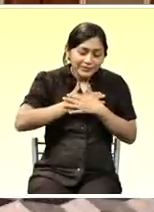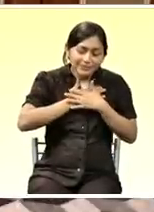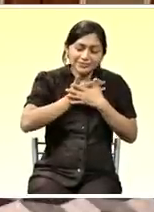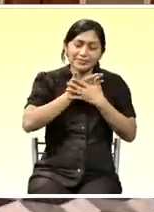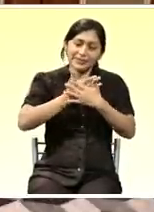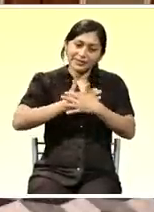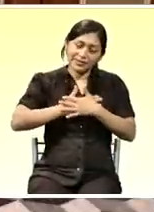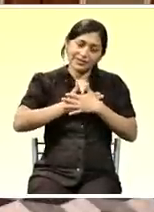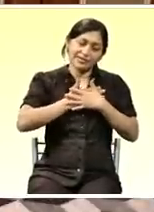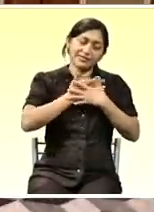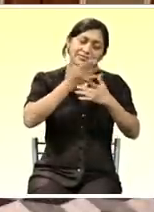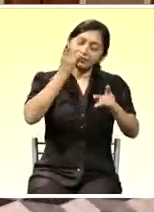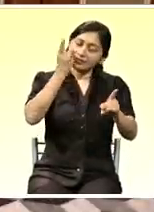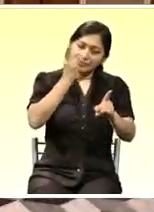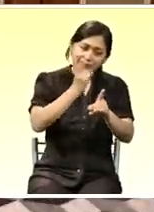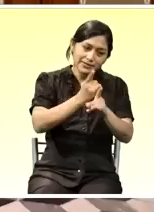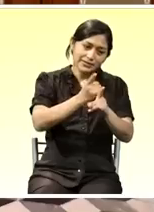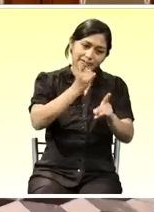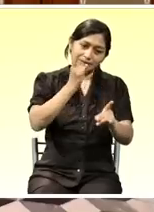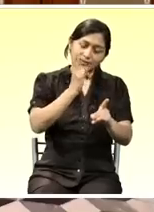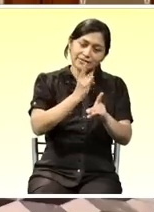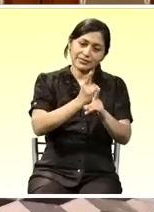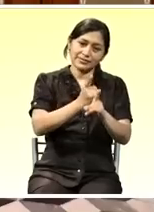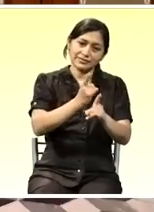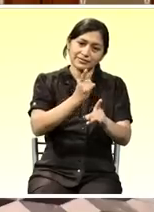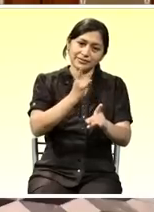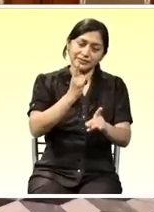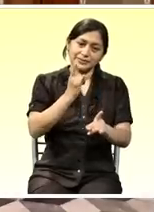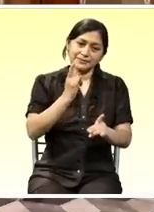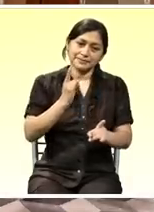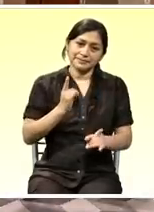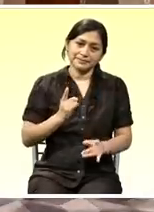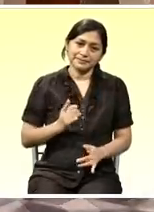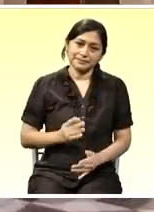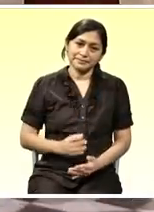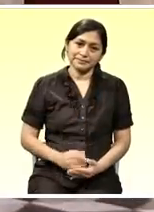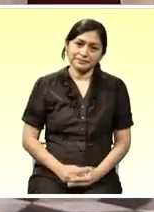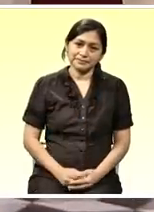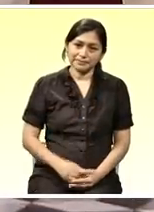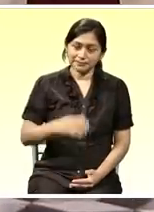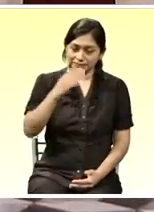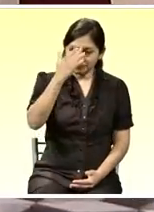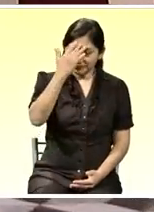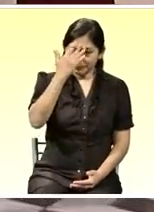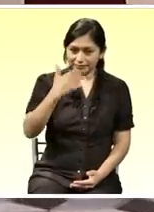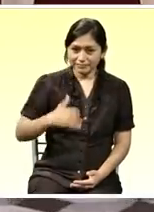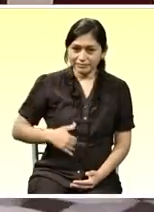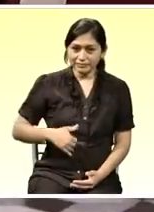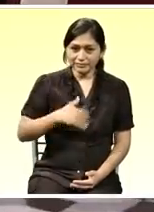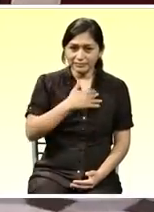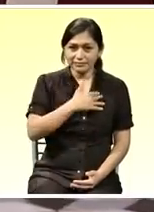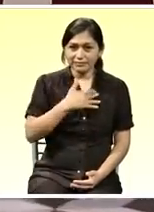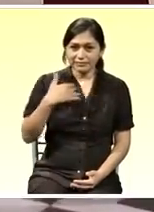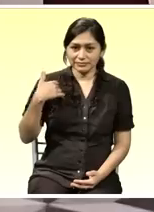No apartes tu amor. En el nombre del Padre y del